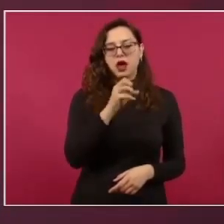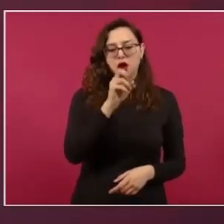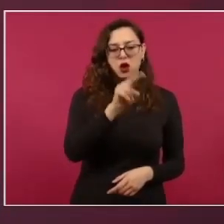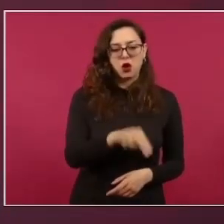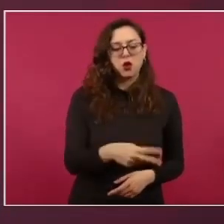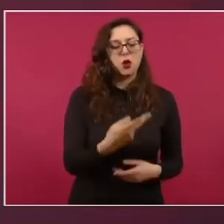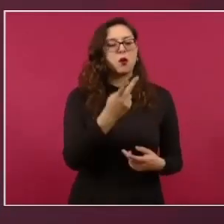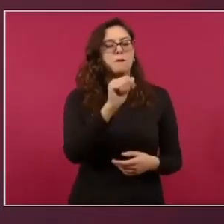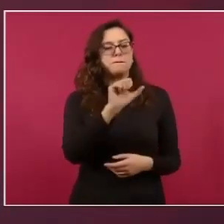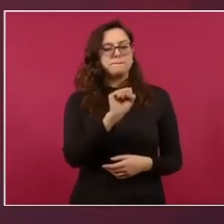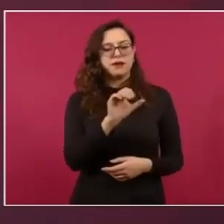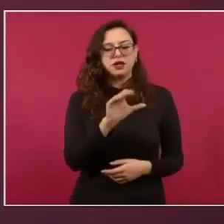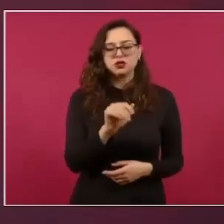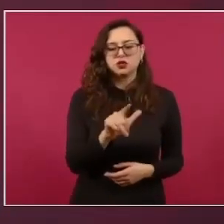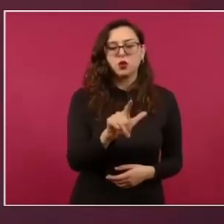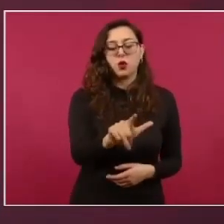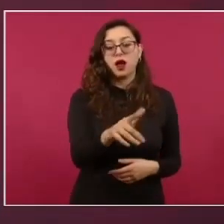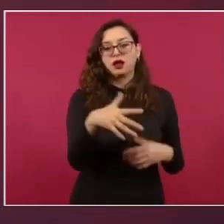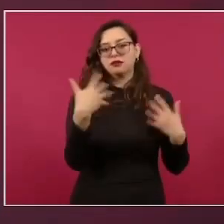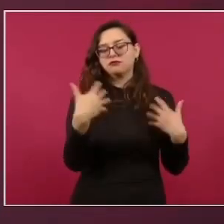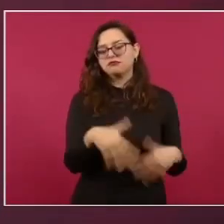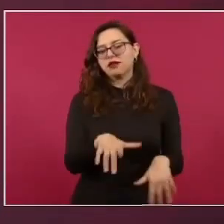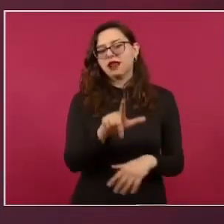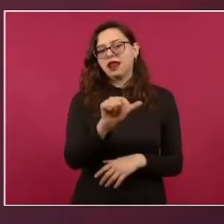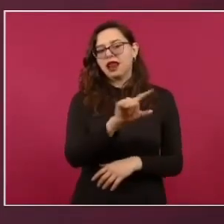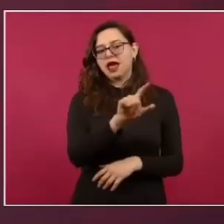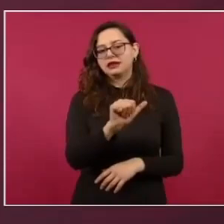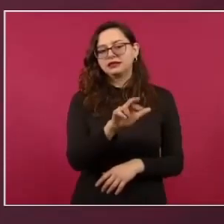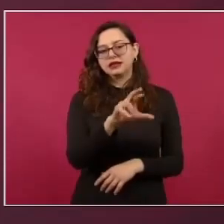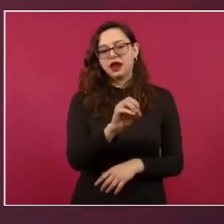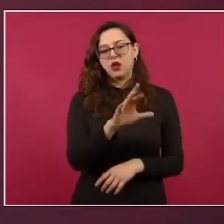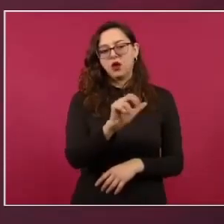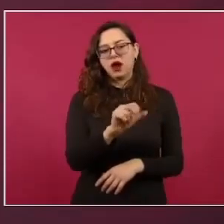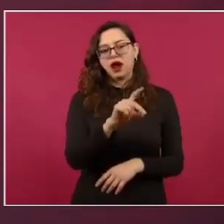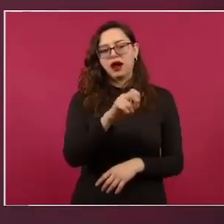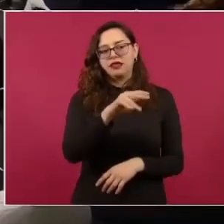Ortiz Rubio y el gran Lázaro Cárdenas del Río,